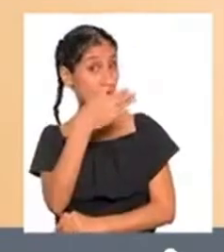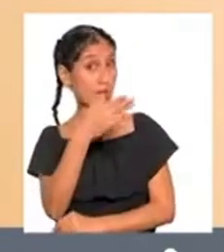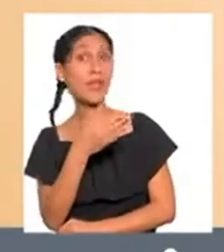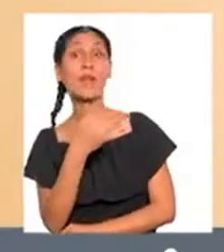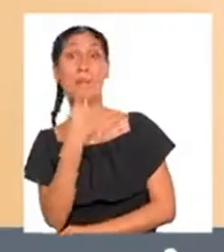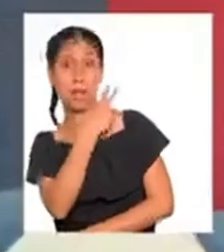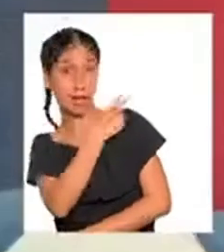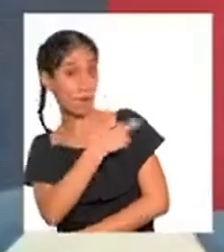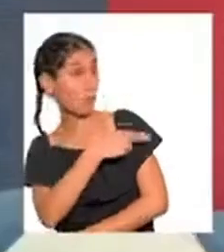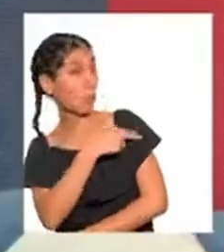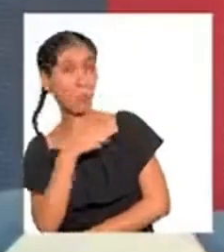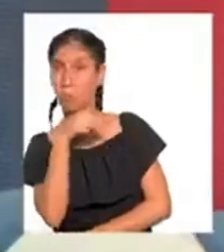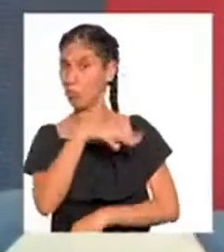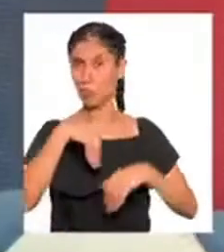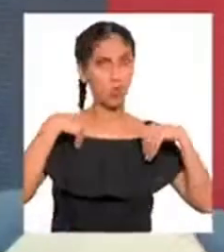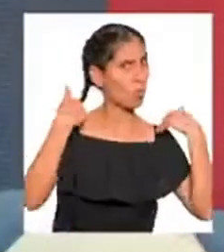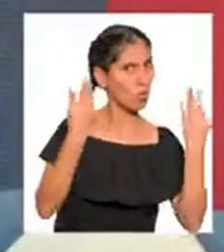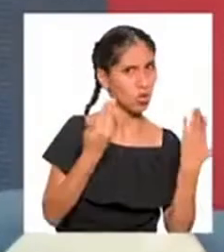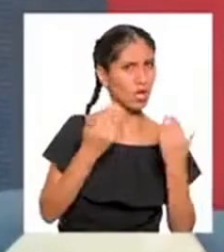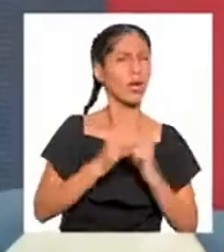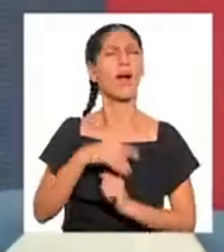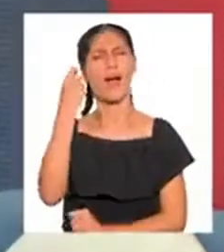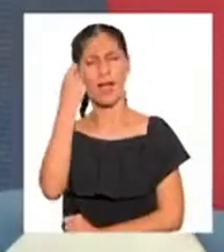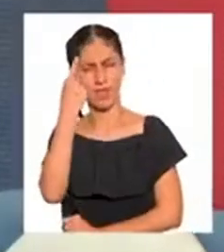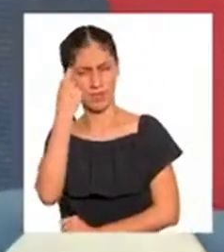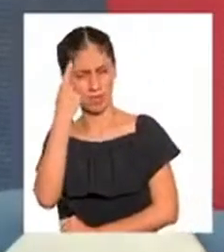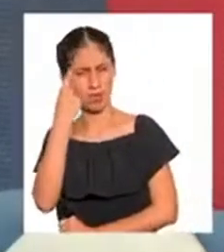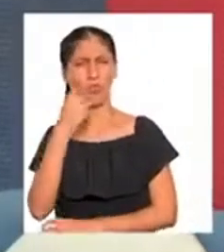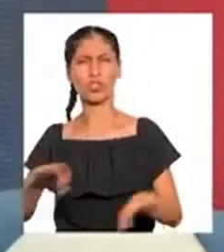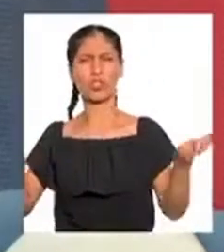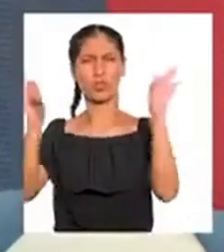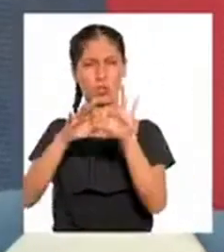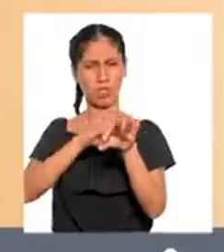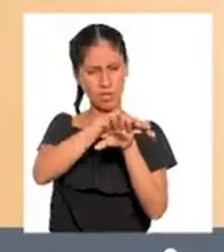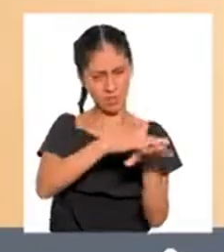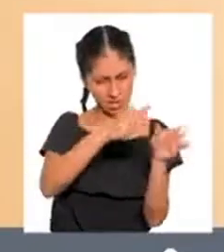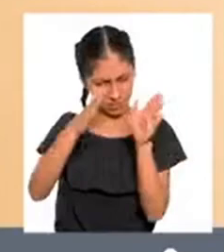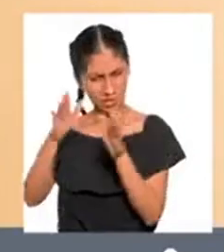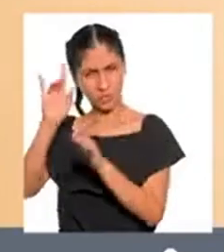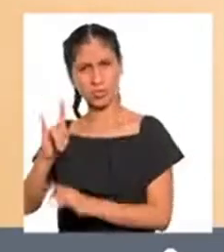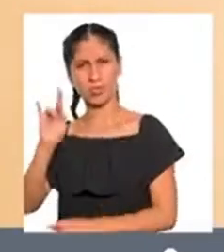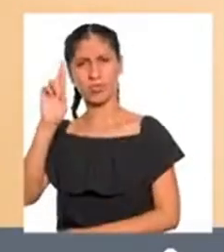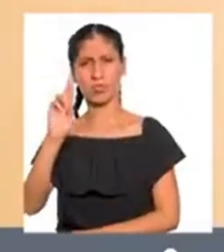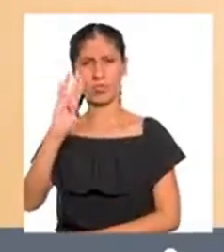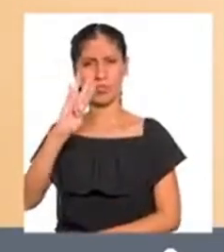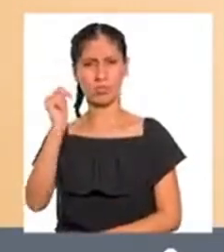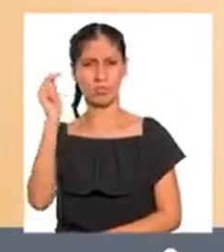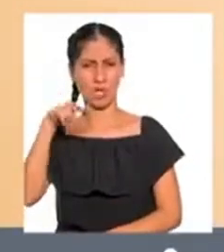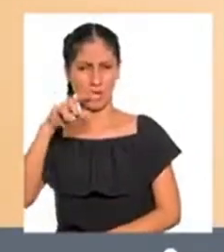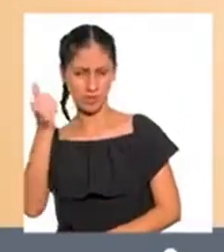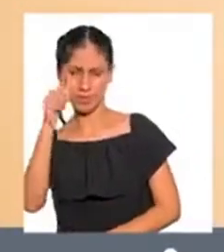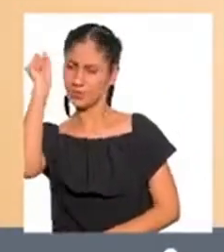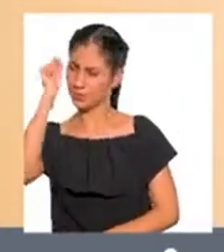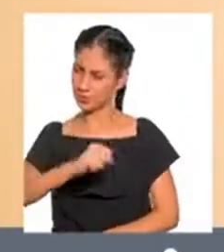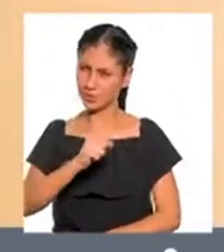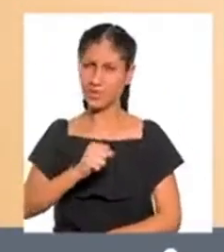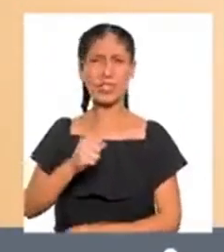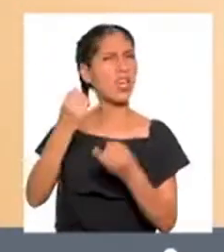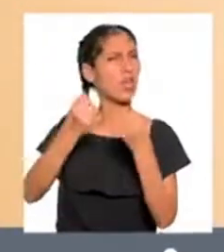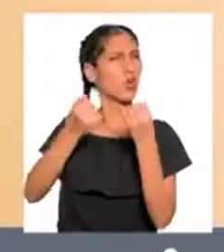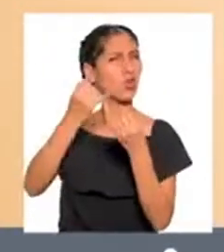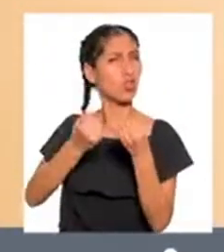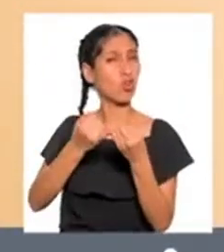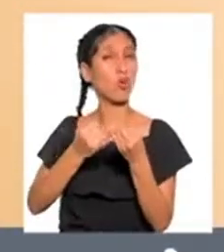de saneamiento. Ah, entiendo. Por eso es importante la planificación urbana. Así es, Brigitte. En conclusión, el